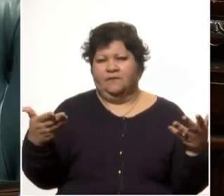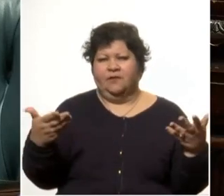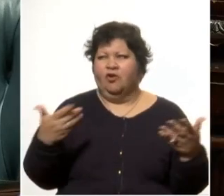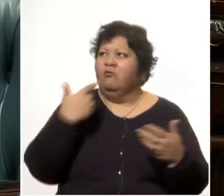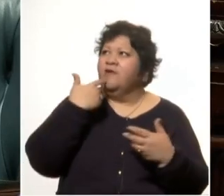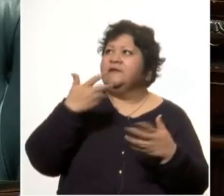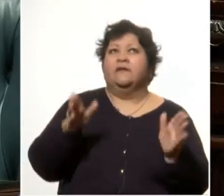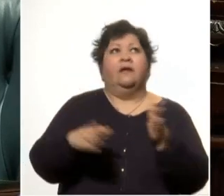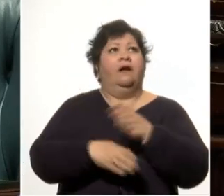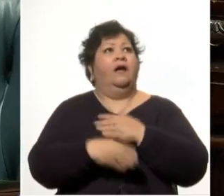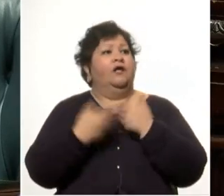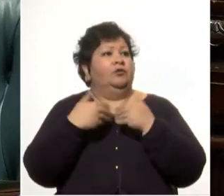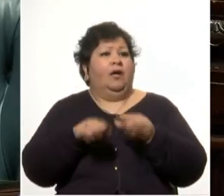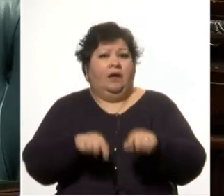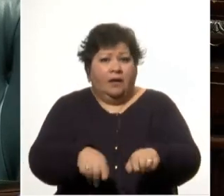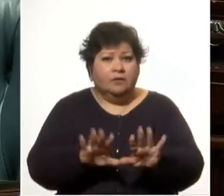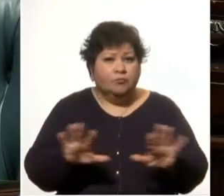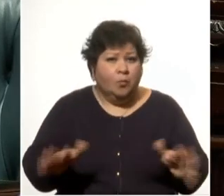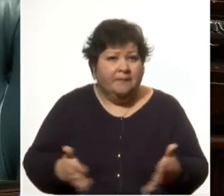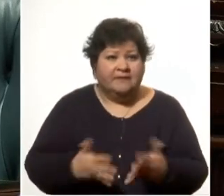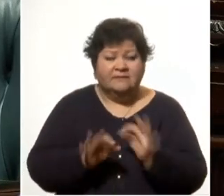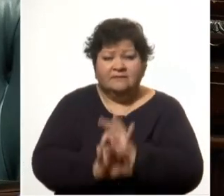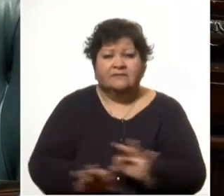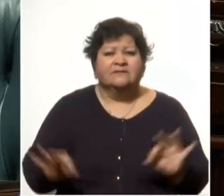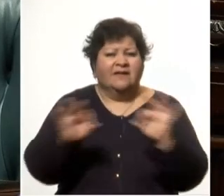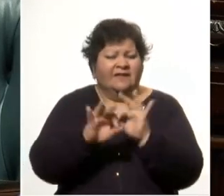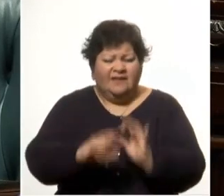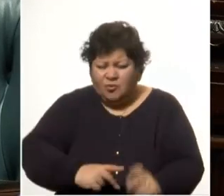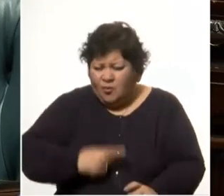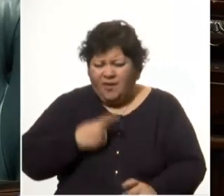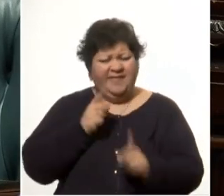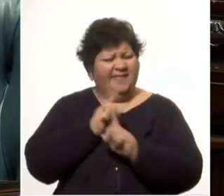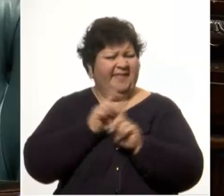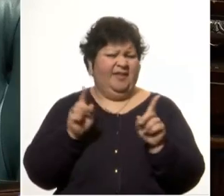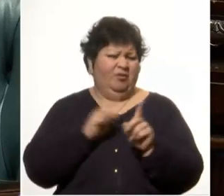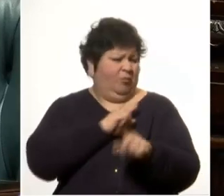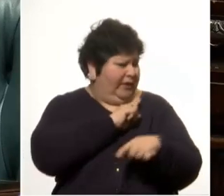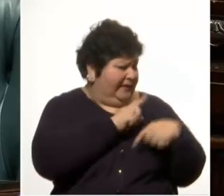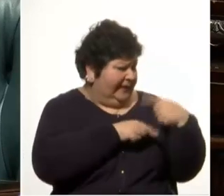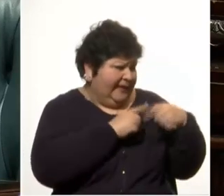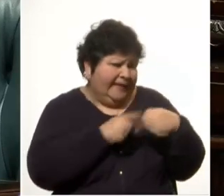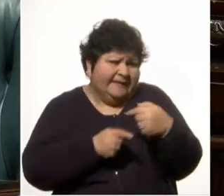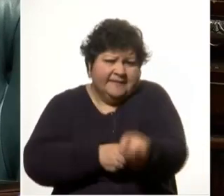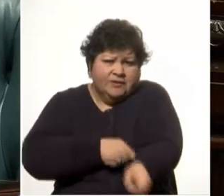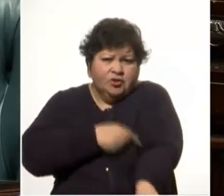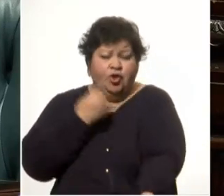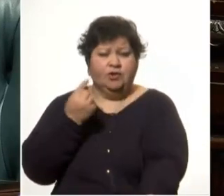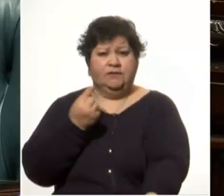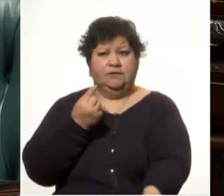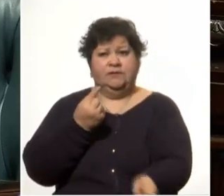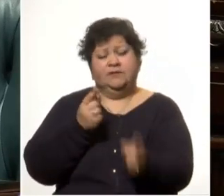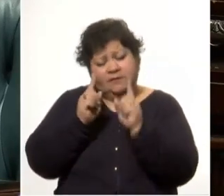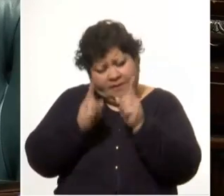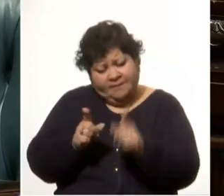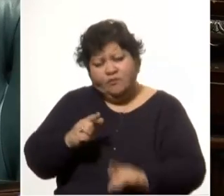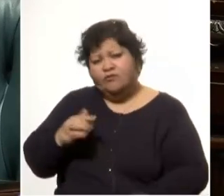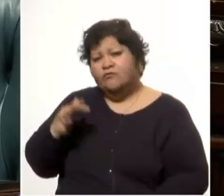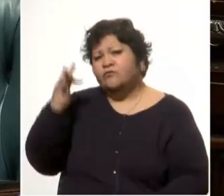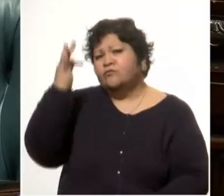nada este acuerdo indigno. Indigno por sus tradiciones y sobre todo por su